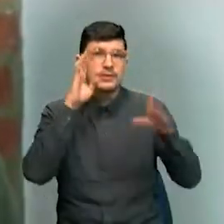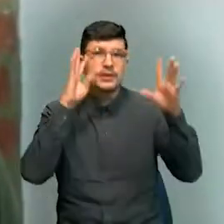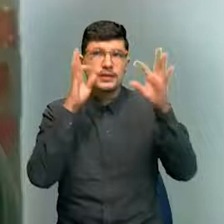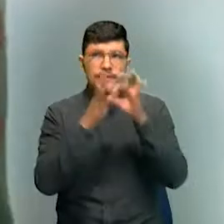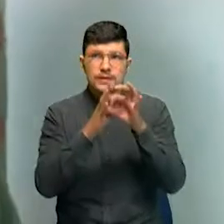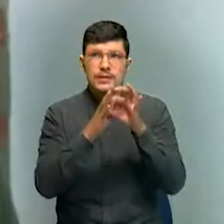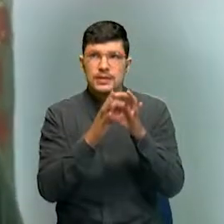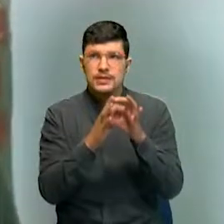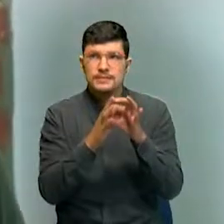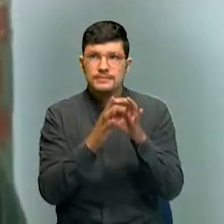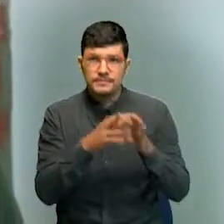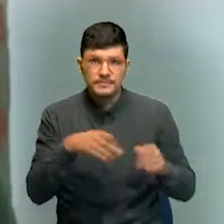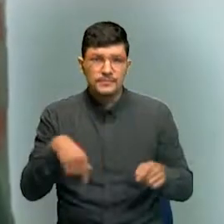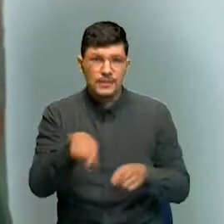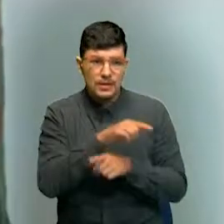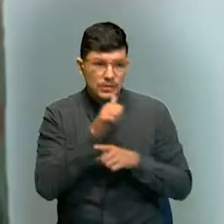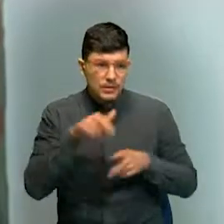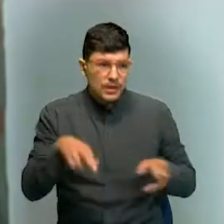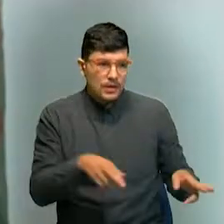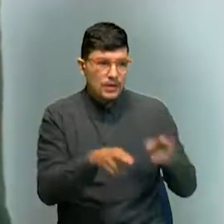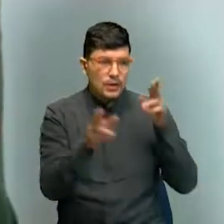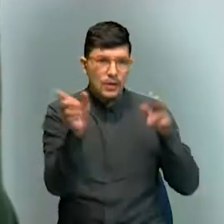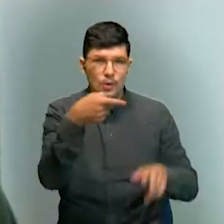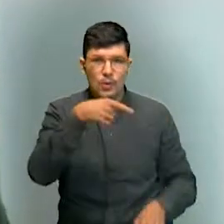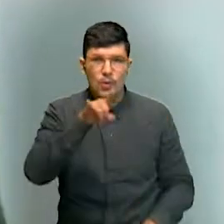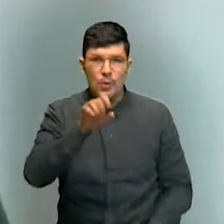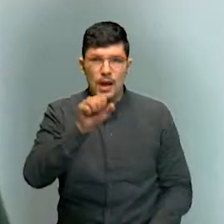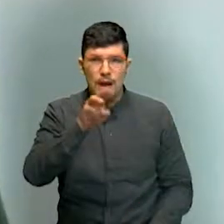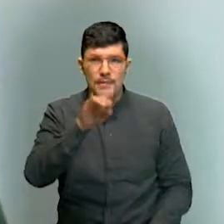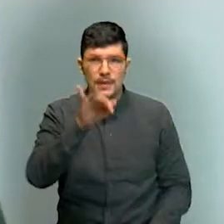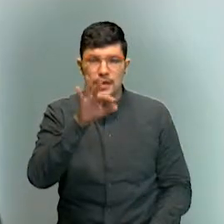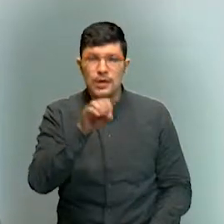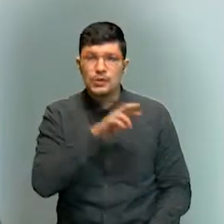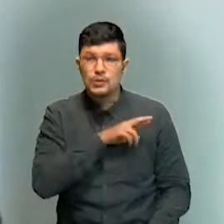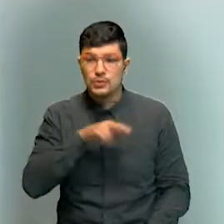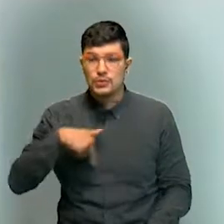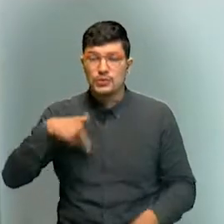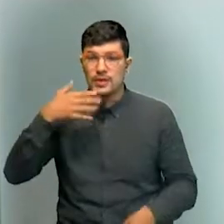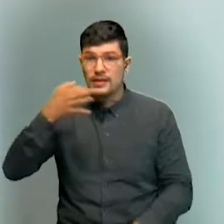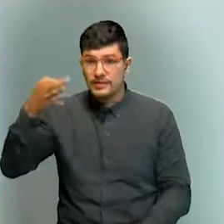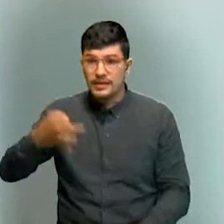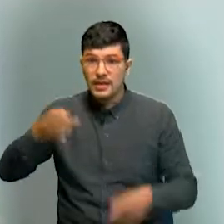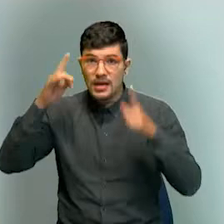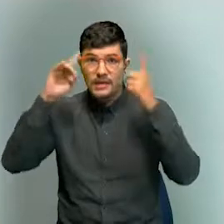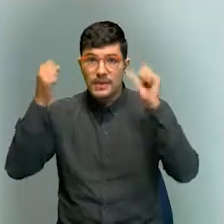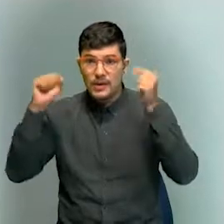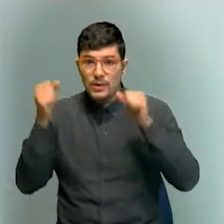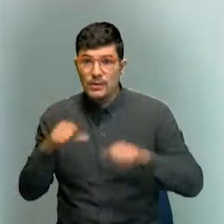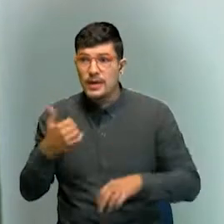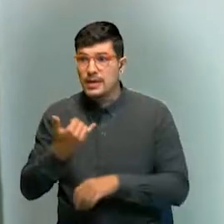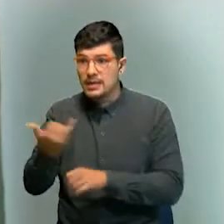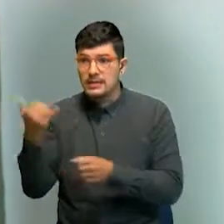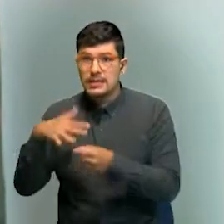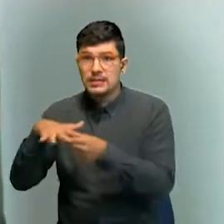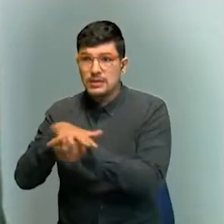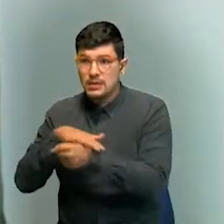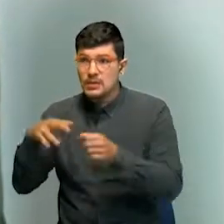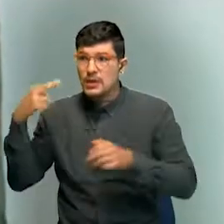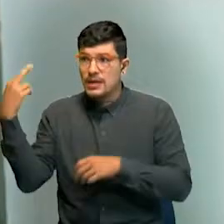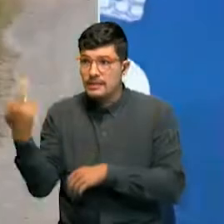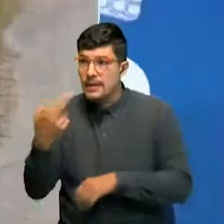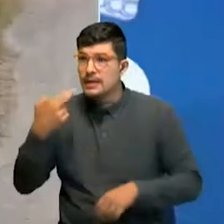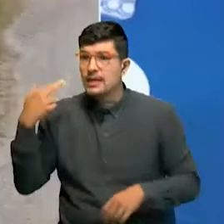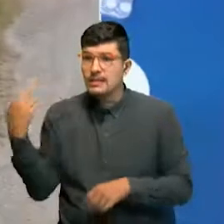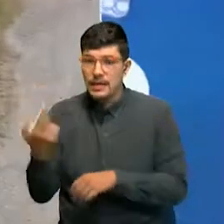la quebrada El Guamito, nos preocupa enormemente que son incidentes que se vienen presentando